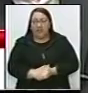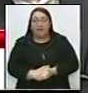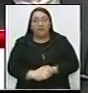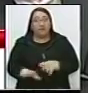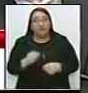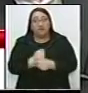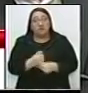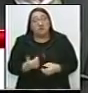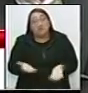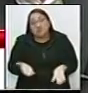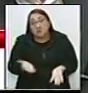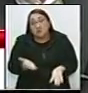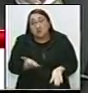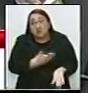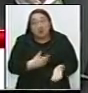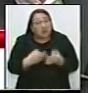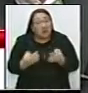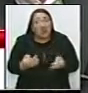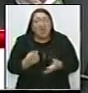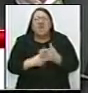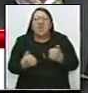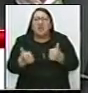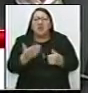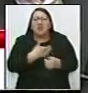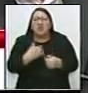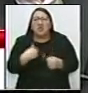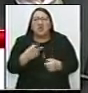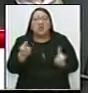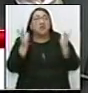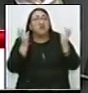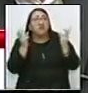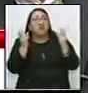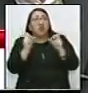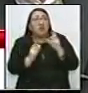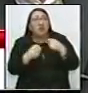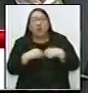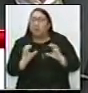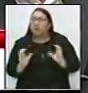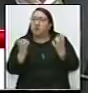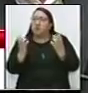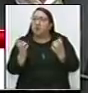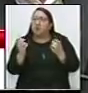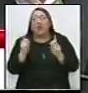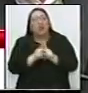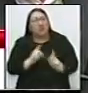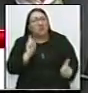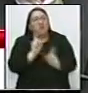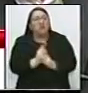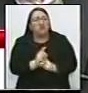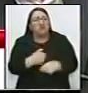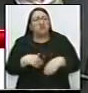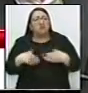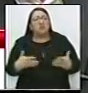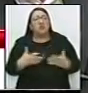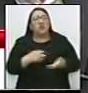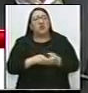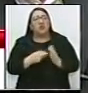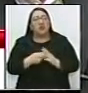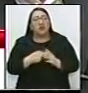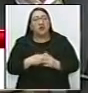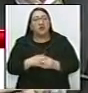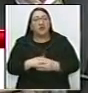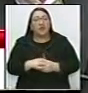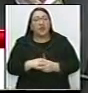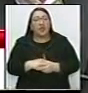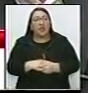labor, pues, presidente. Y qué bien que el presidente, escuchando a la ciudadanía, haya tenido la capacidad y